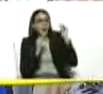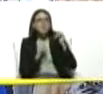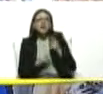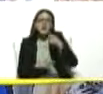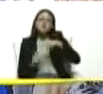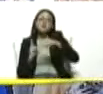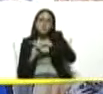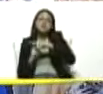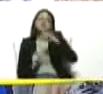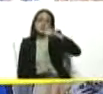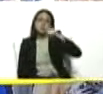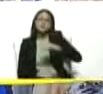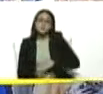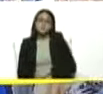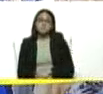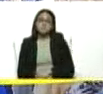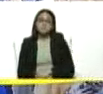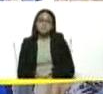Ustedes se preguntarán,